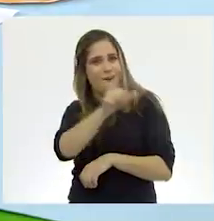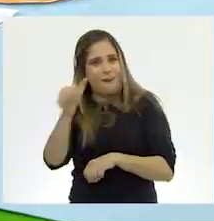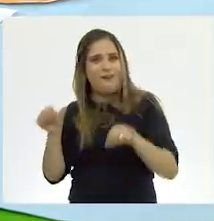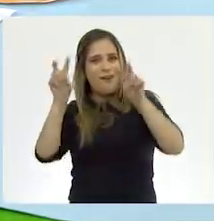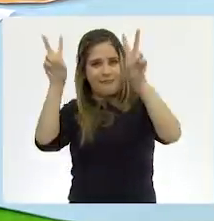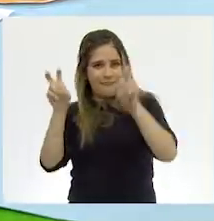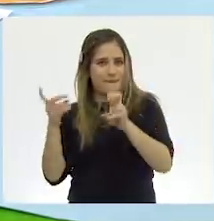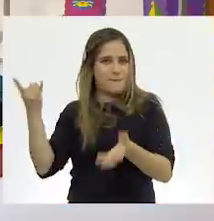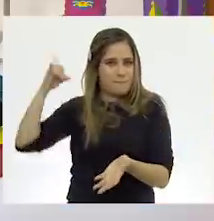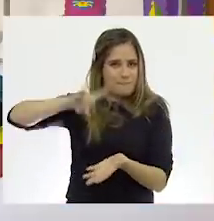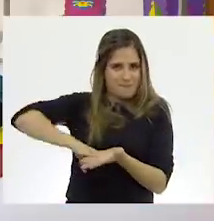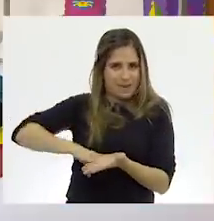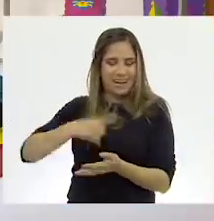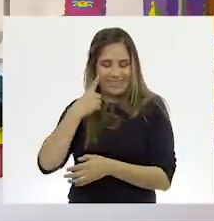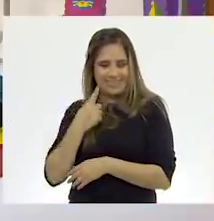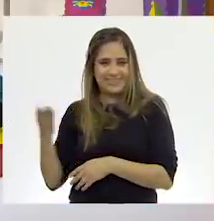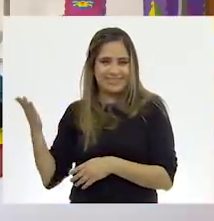ver...